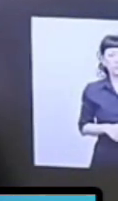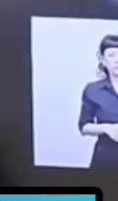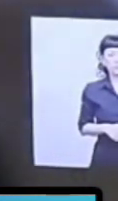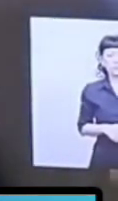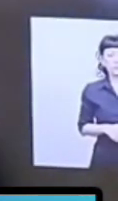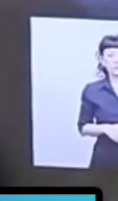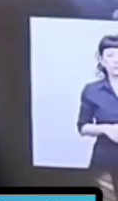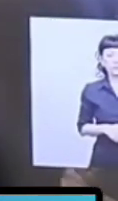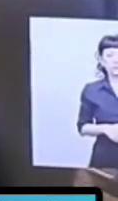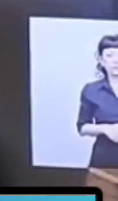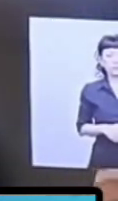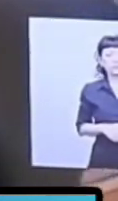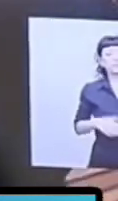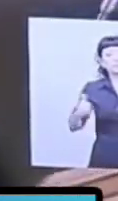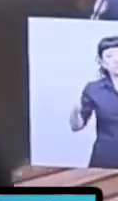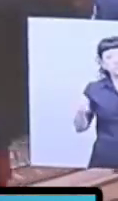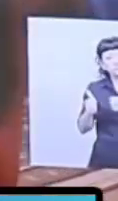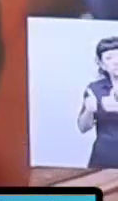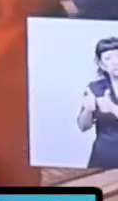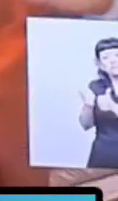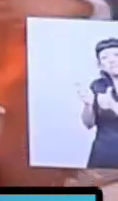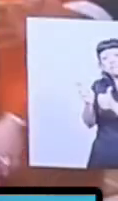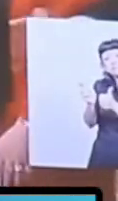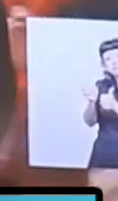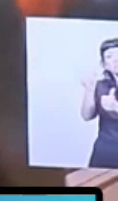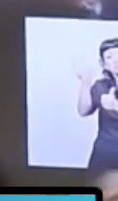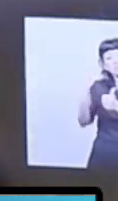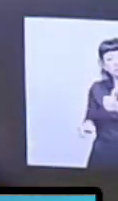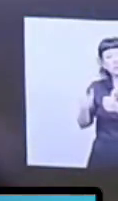se dirige junto a la